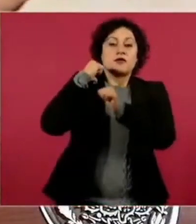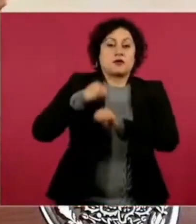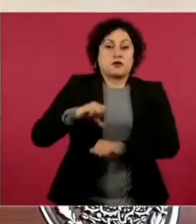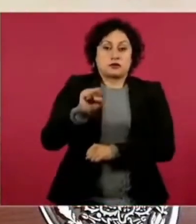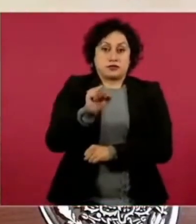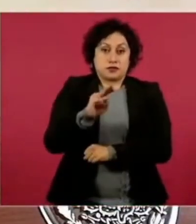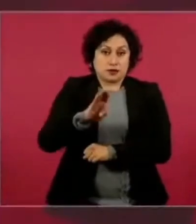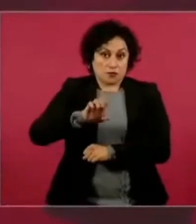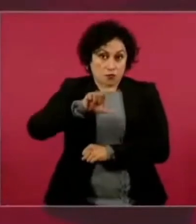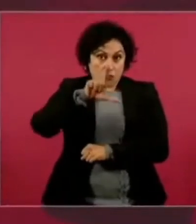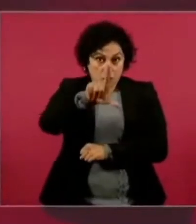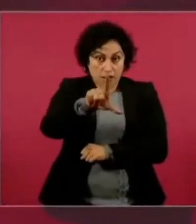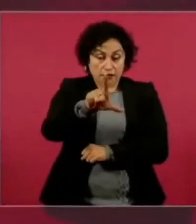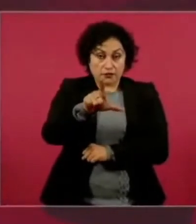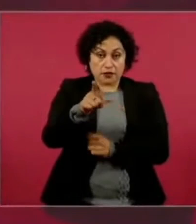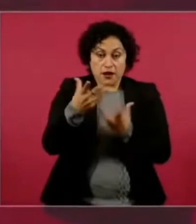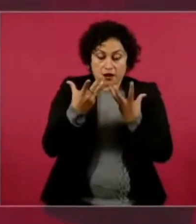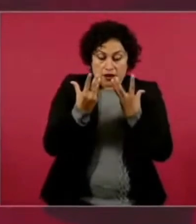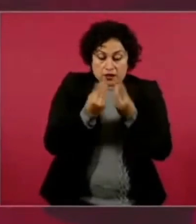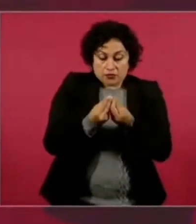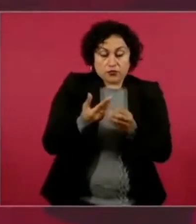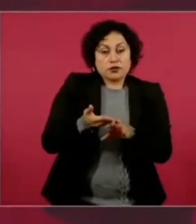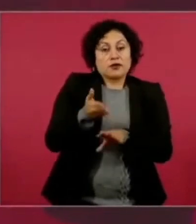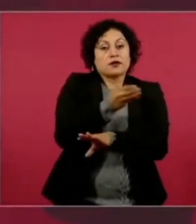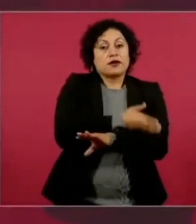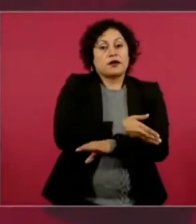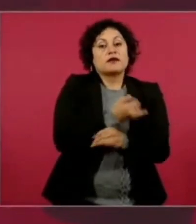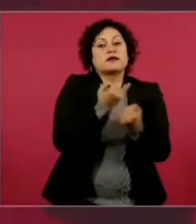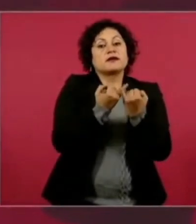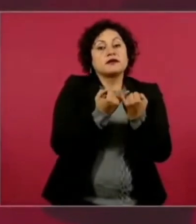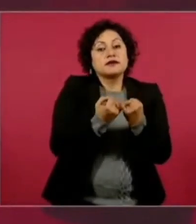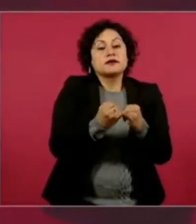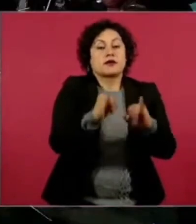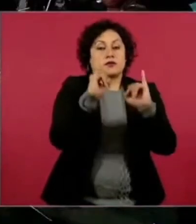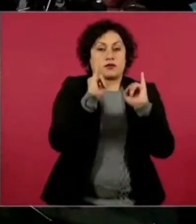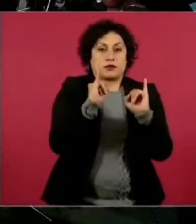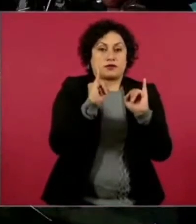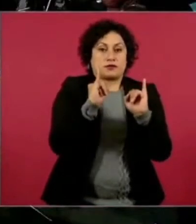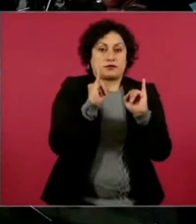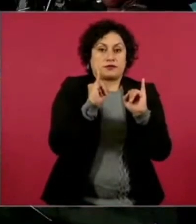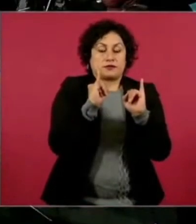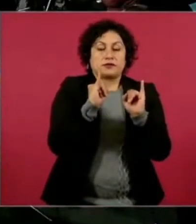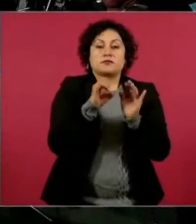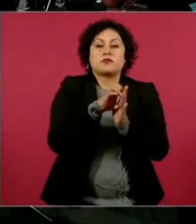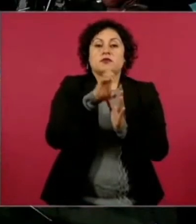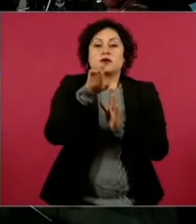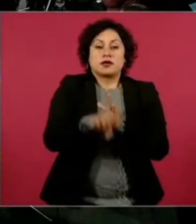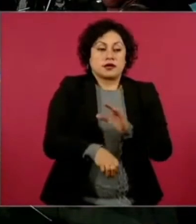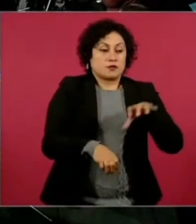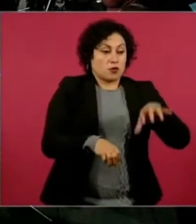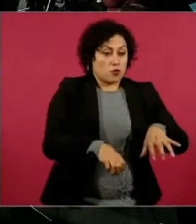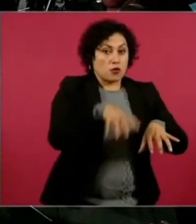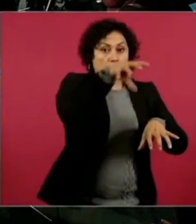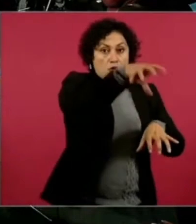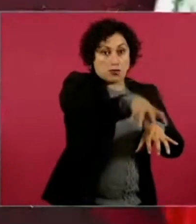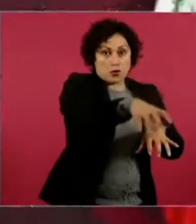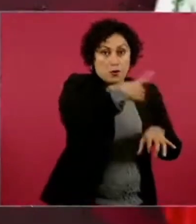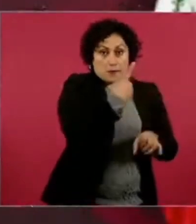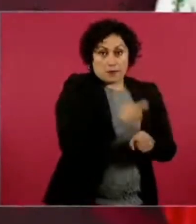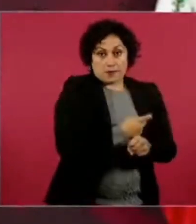inaugurar el primero y el segundo tramo, primera y segunda etapa.